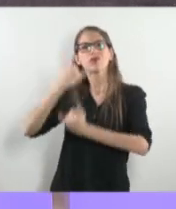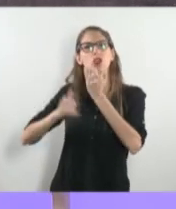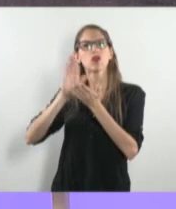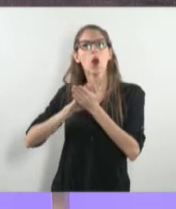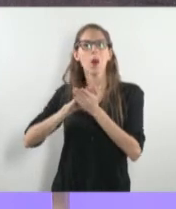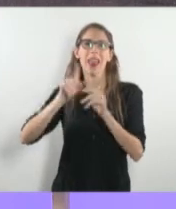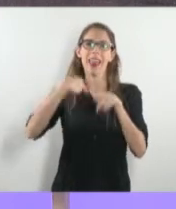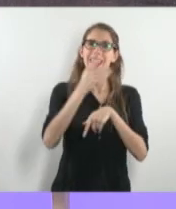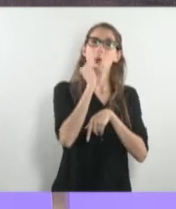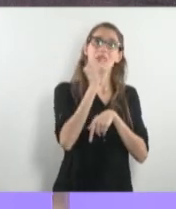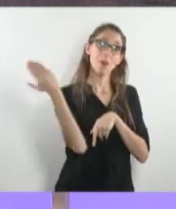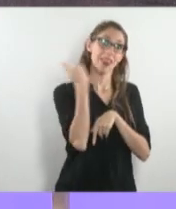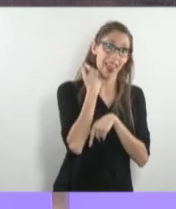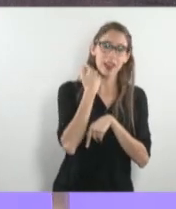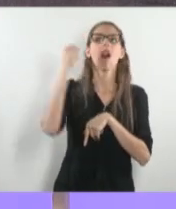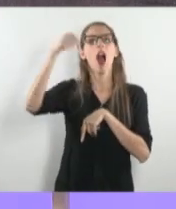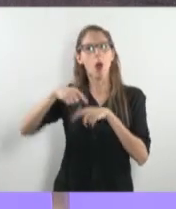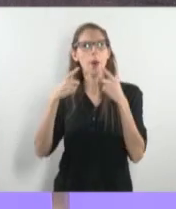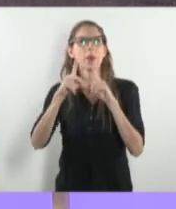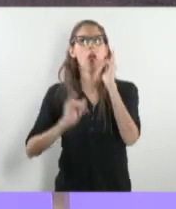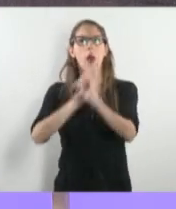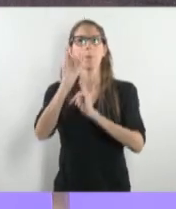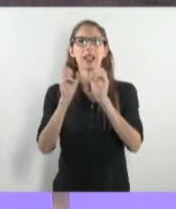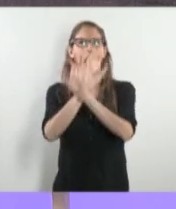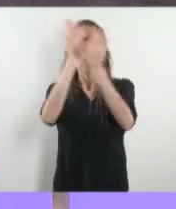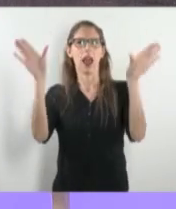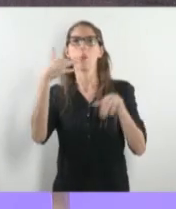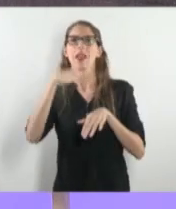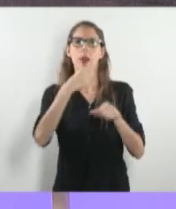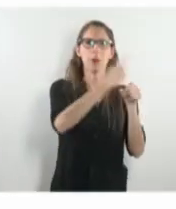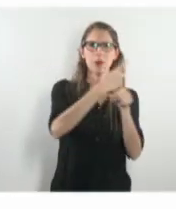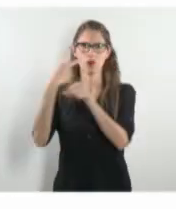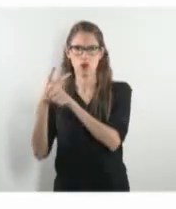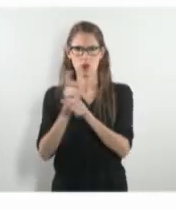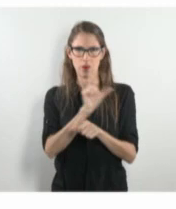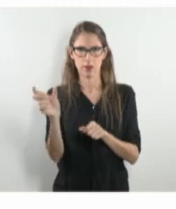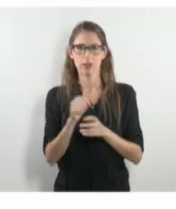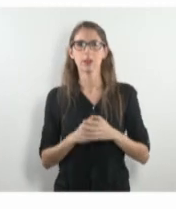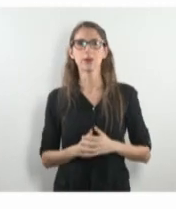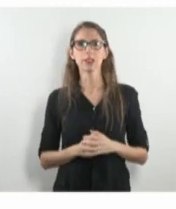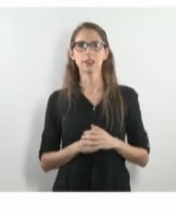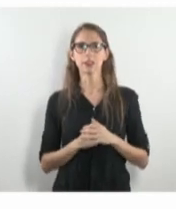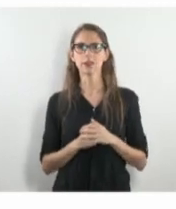video nos da las claves para entender la diferencia entre las dos partes de la obra.